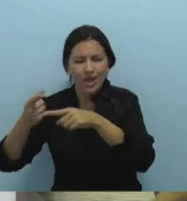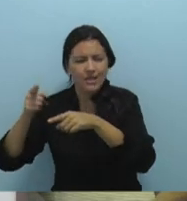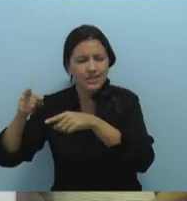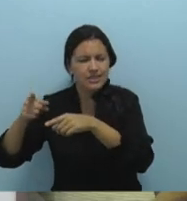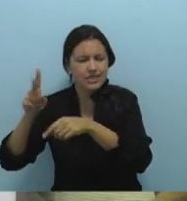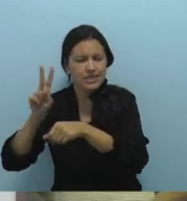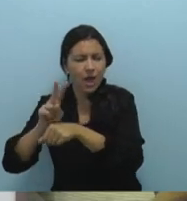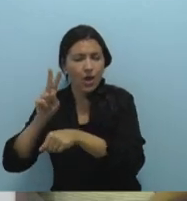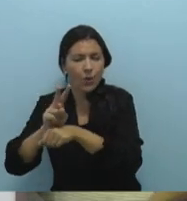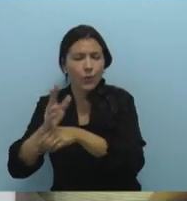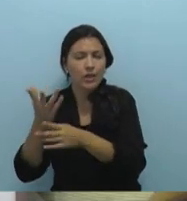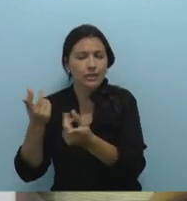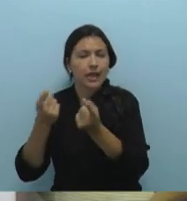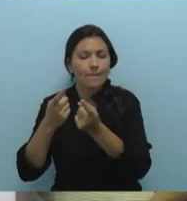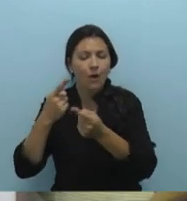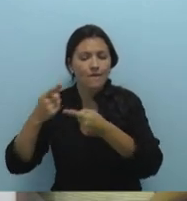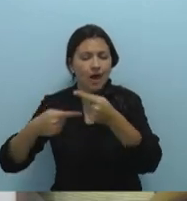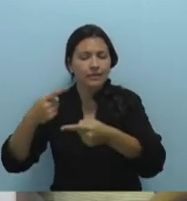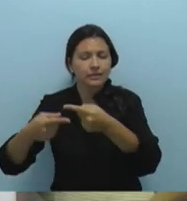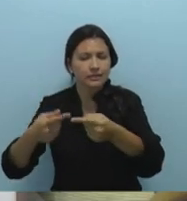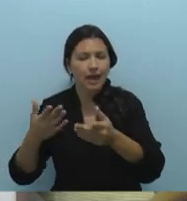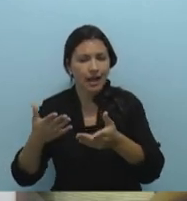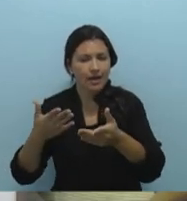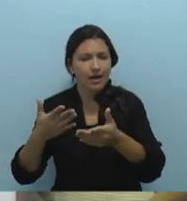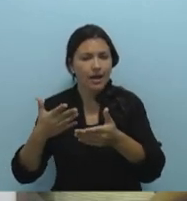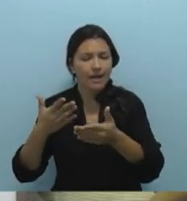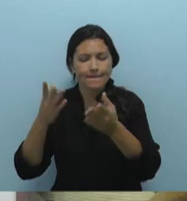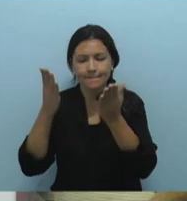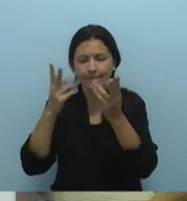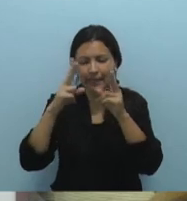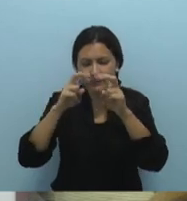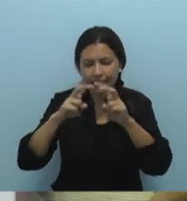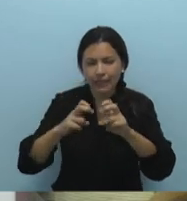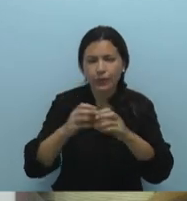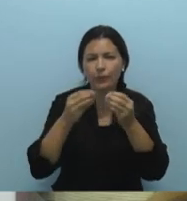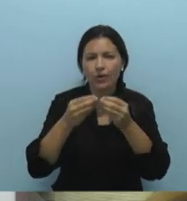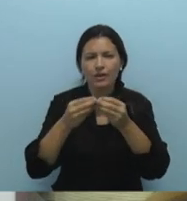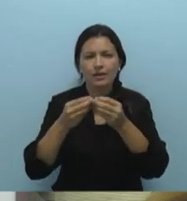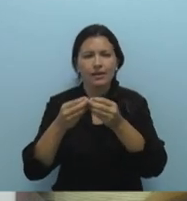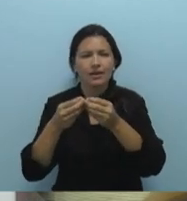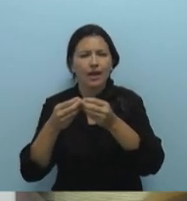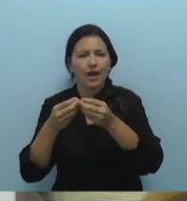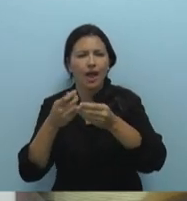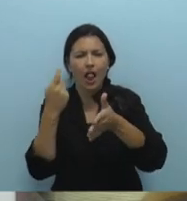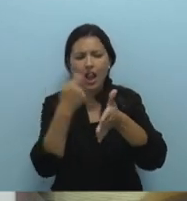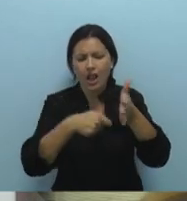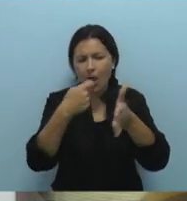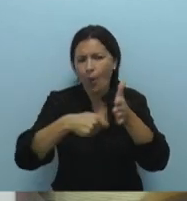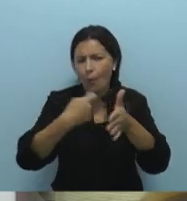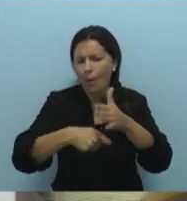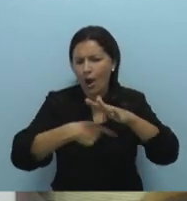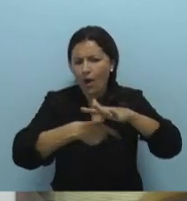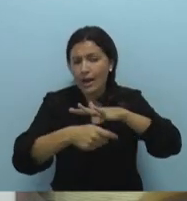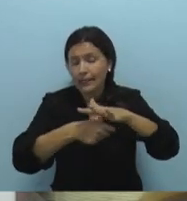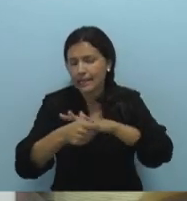No era posible que esta red de juego clandestino pueda